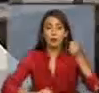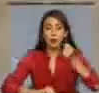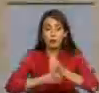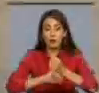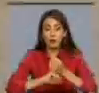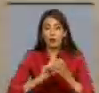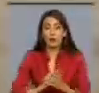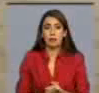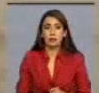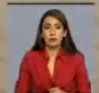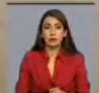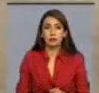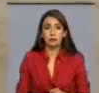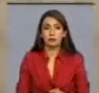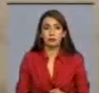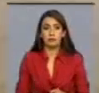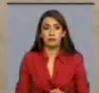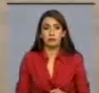comuneros.